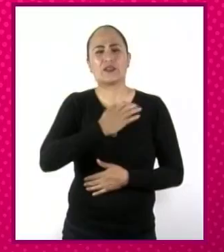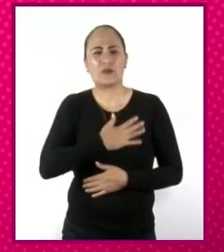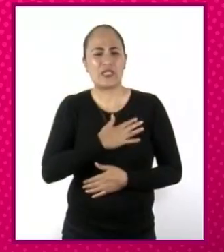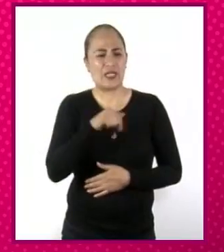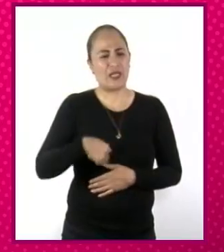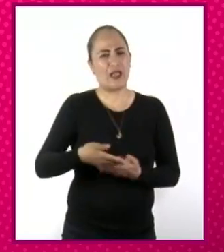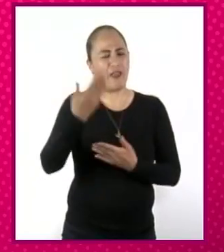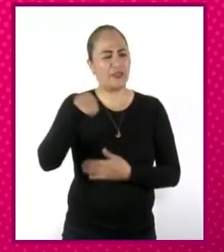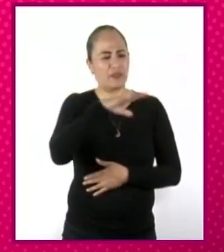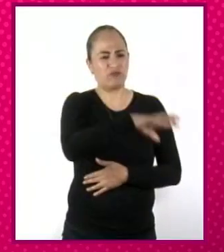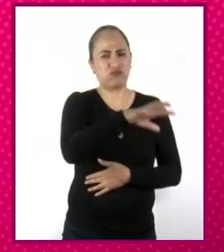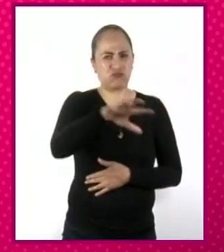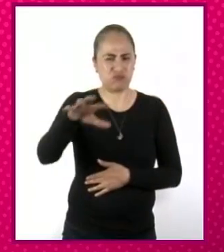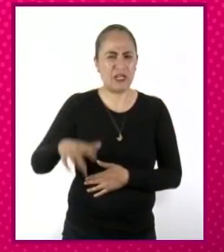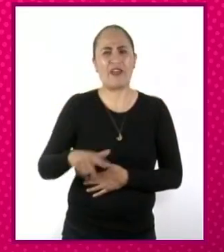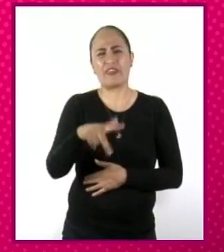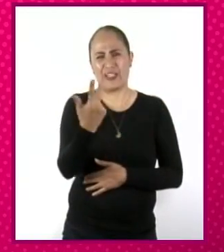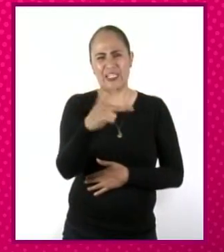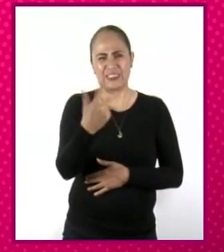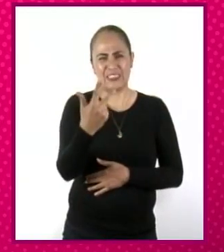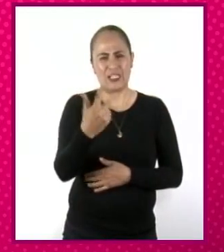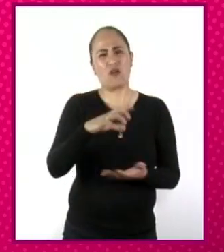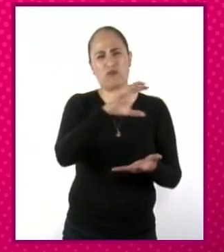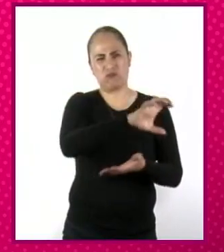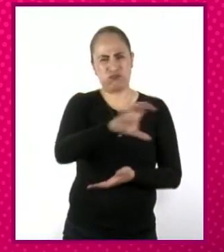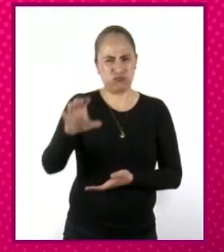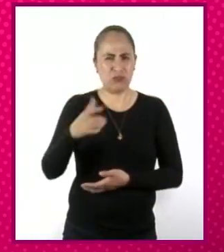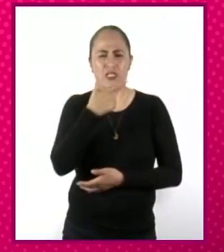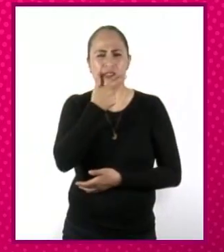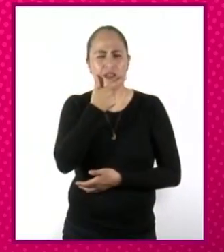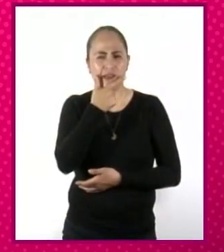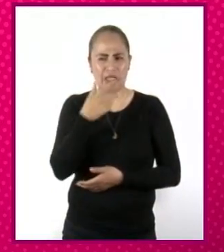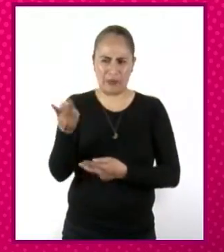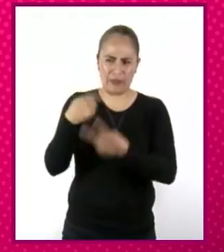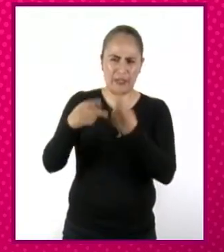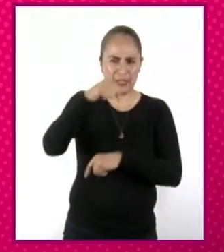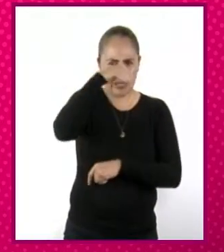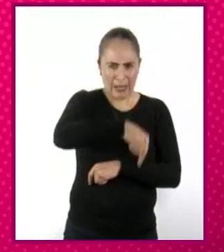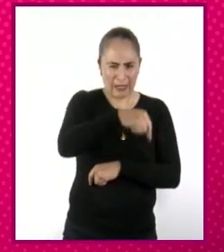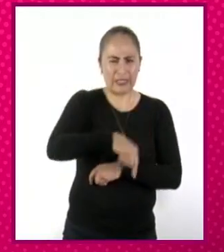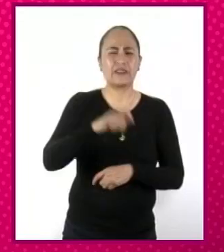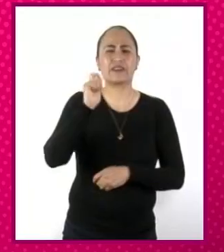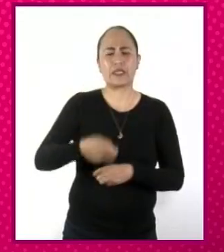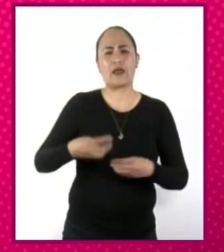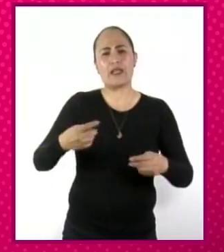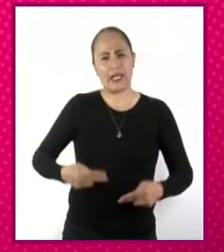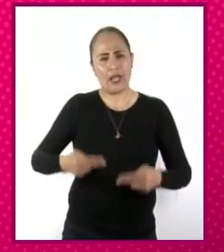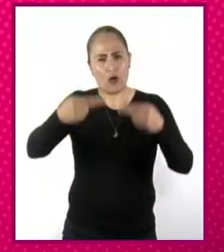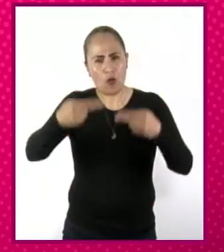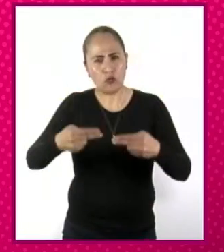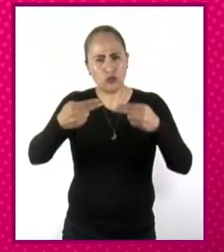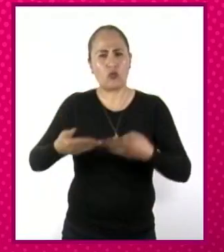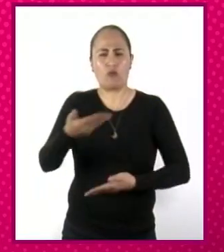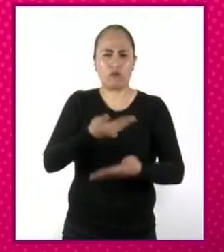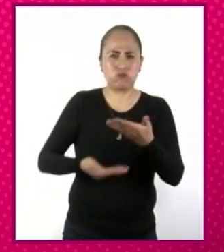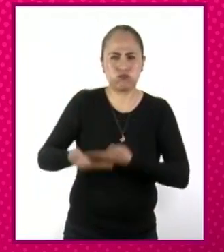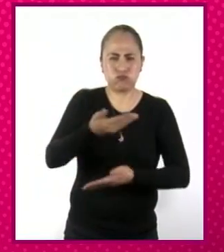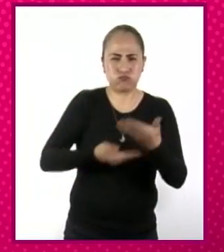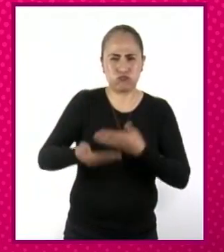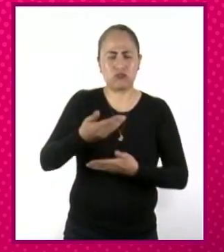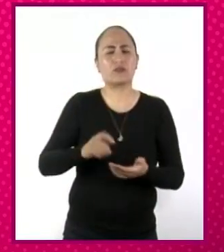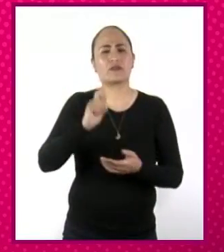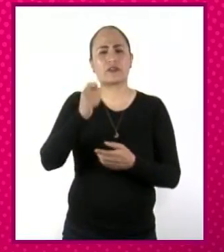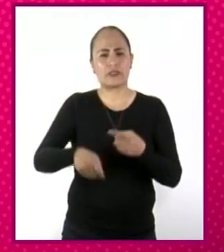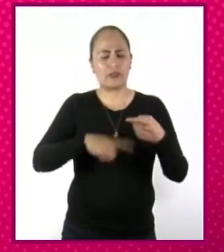colonias de Inglaterra habían estado bajo lo que es un régimen mercantilista. El mercantilismo, que es la primera fase del capitalismo, tiene dos